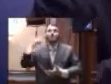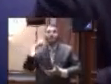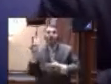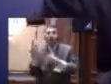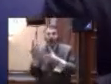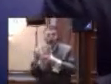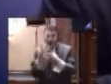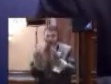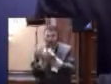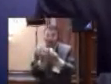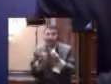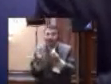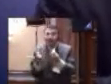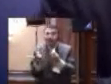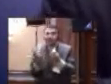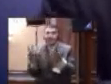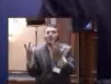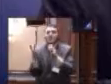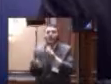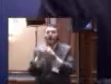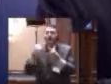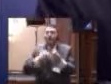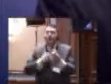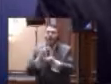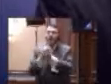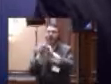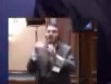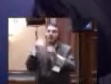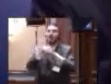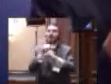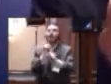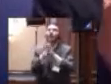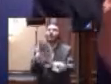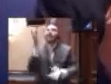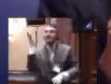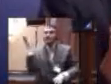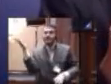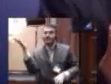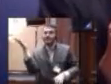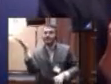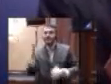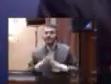gobernó a México del año 1929 al año 2000.